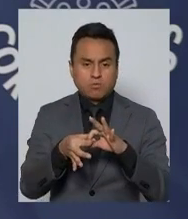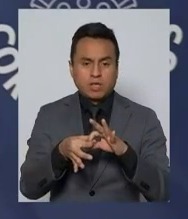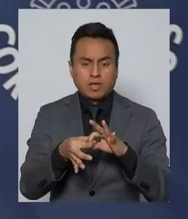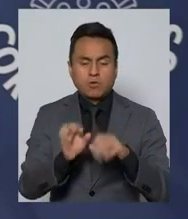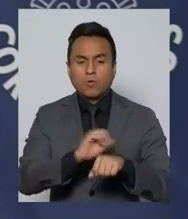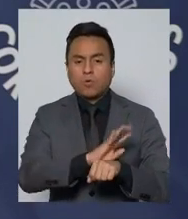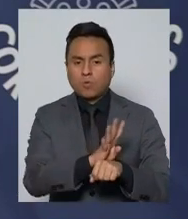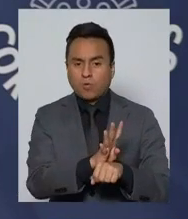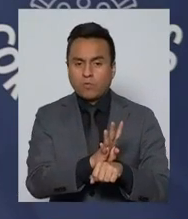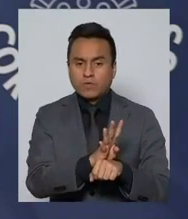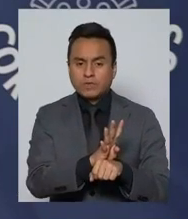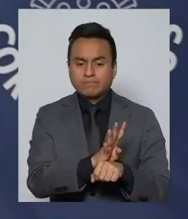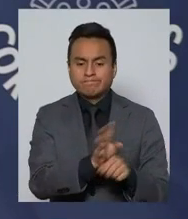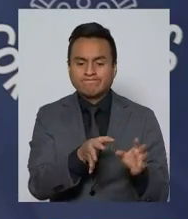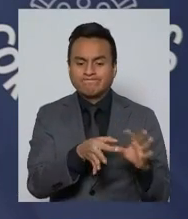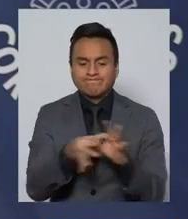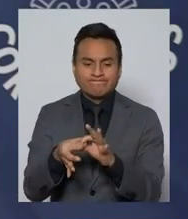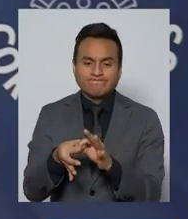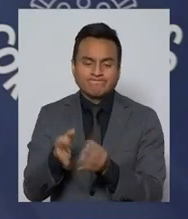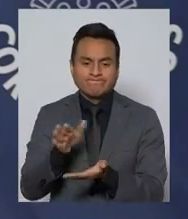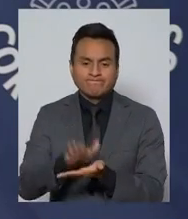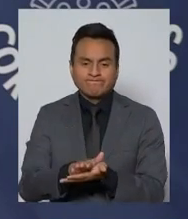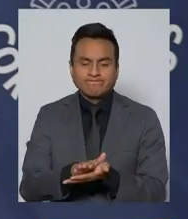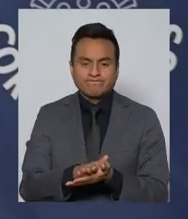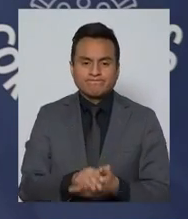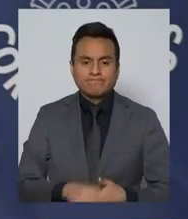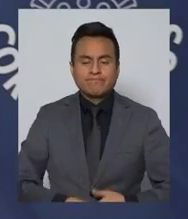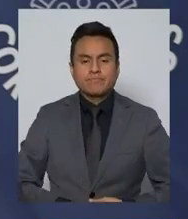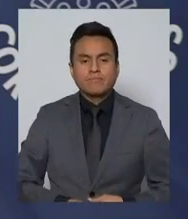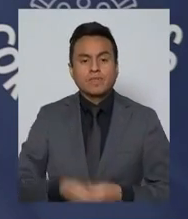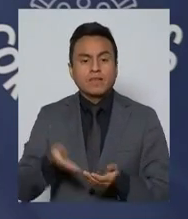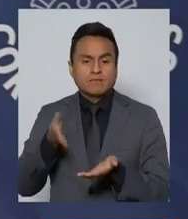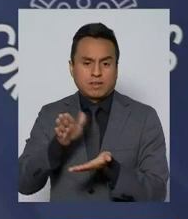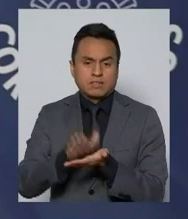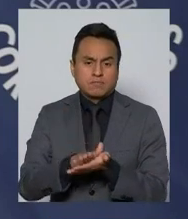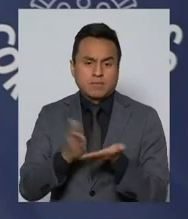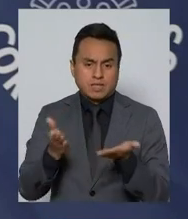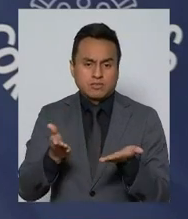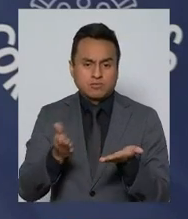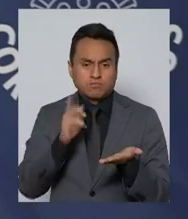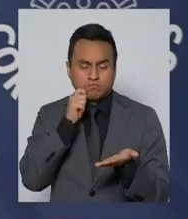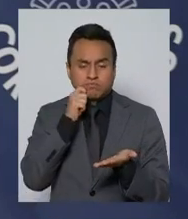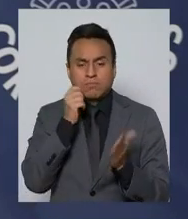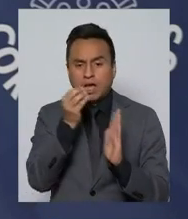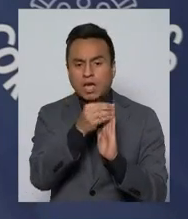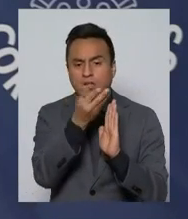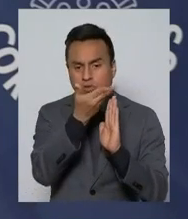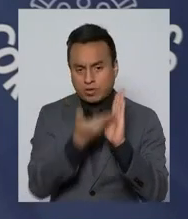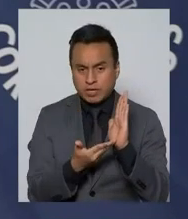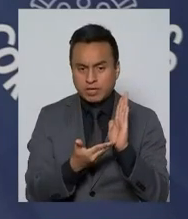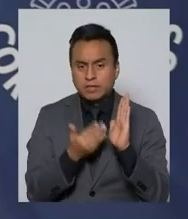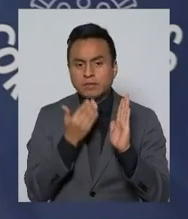a COVID como una causa asociada al fallecimiento, está incluido aquí,